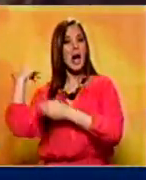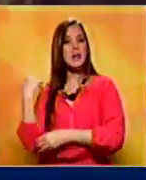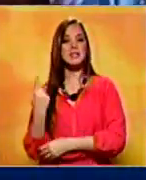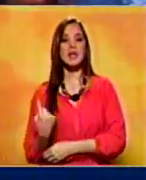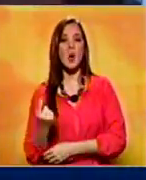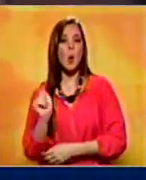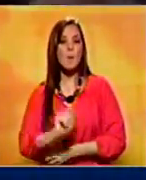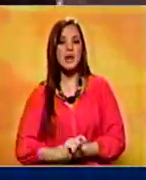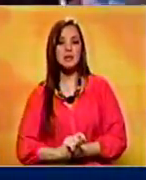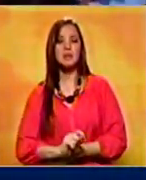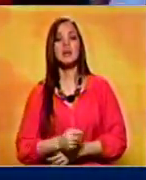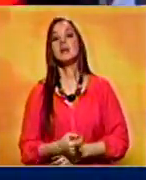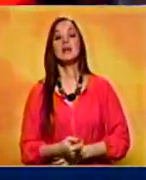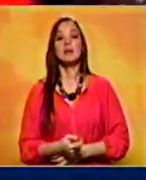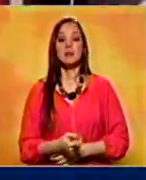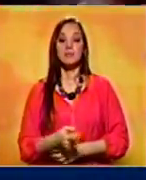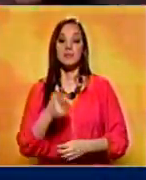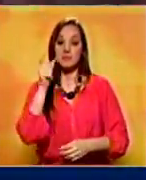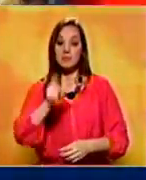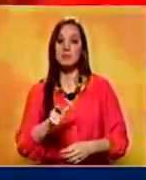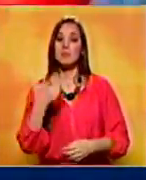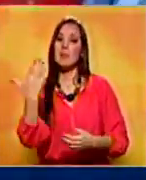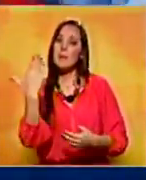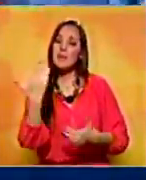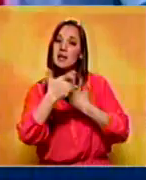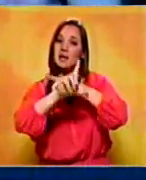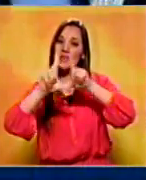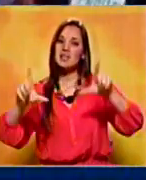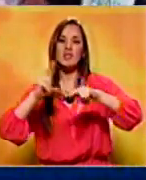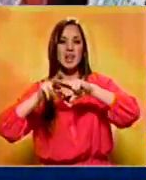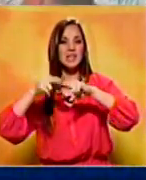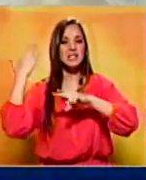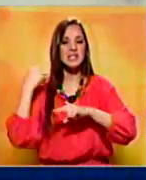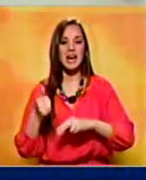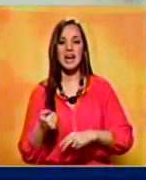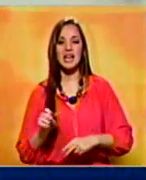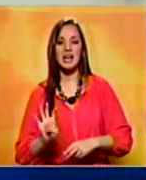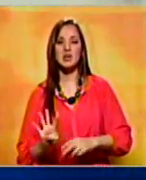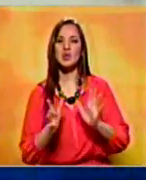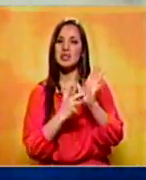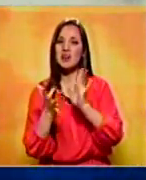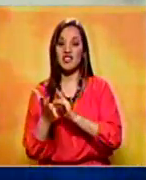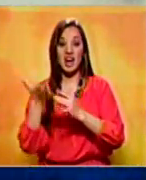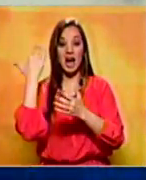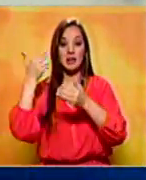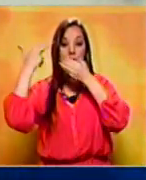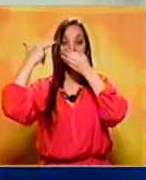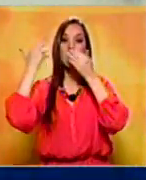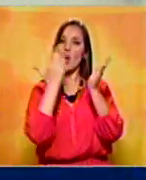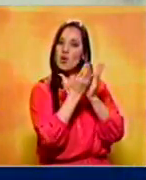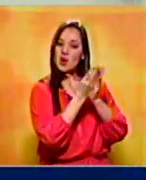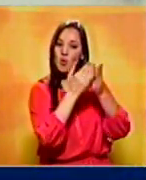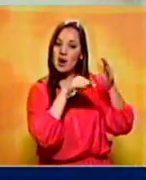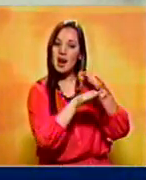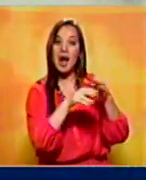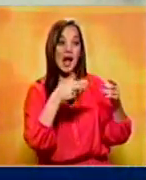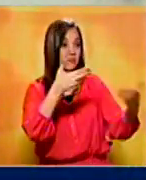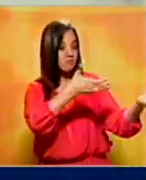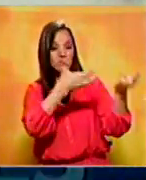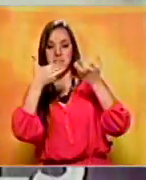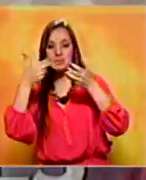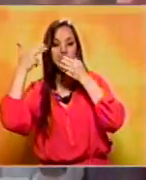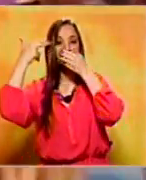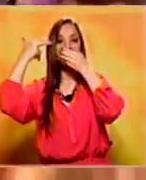mes. El sindicato exige la liberación de las niñas secuestradas el pasado 14 de abril de una escuela de Chibok por la